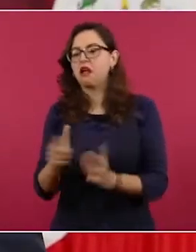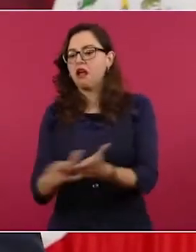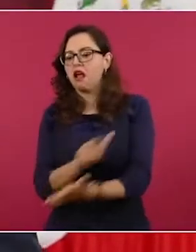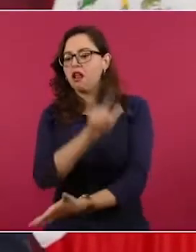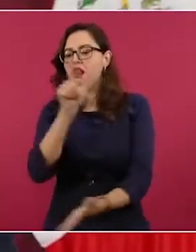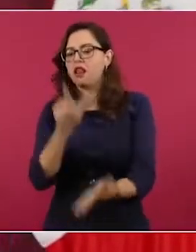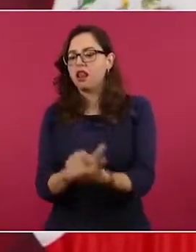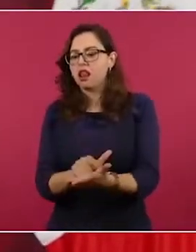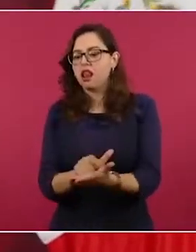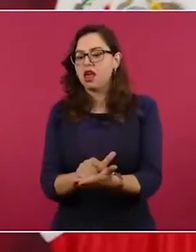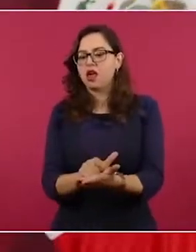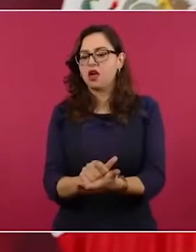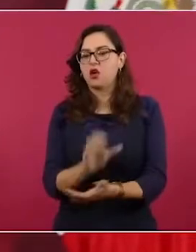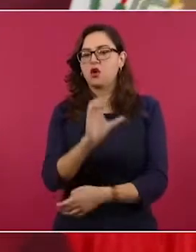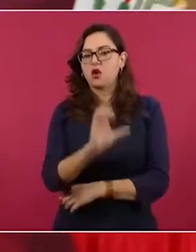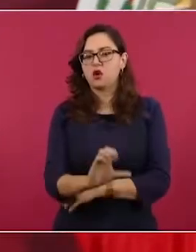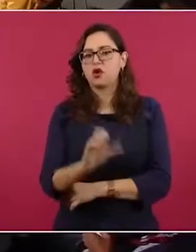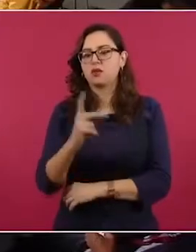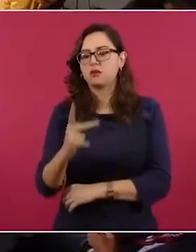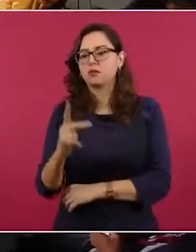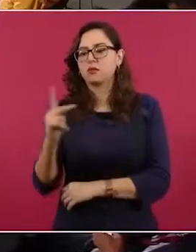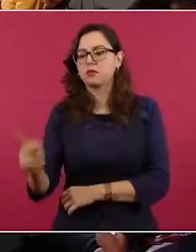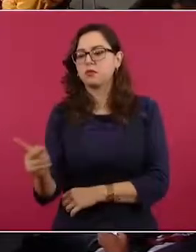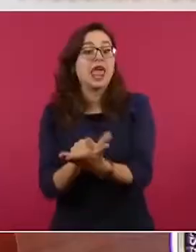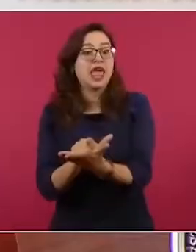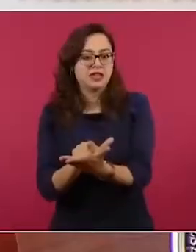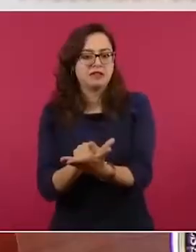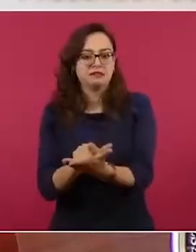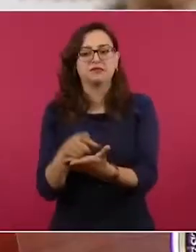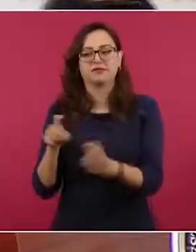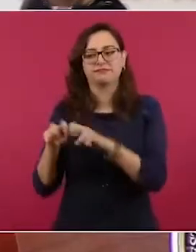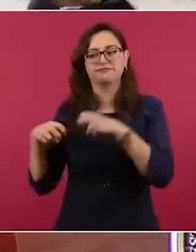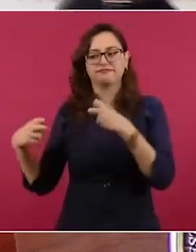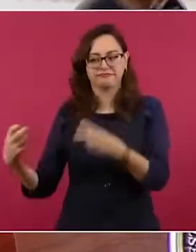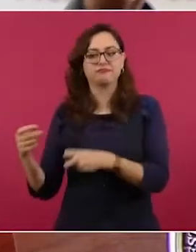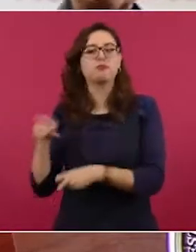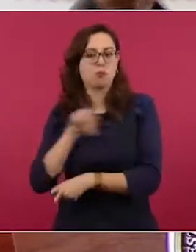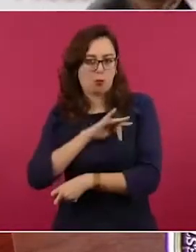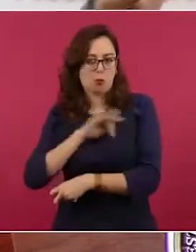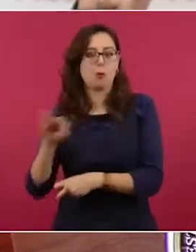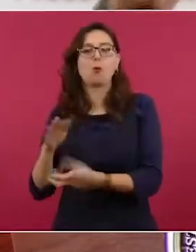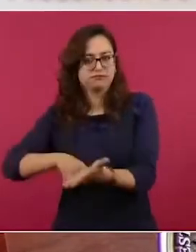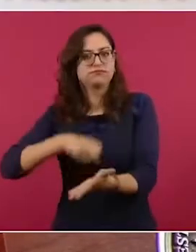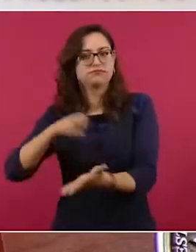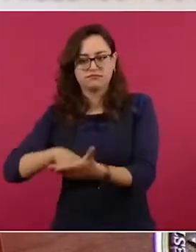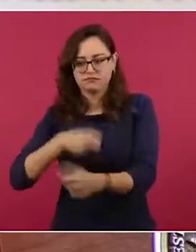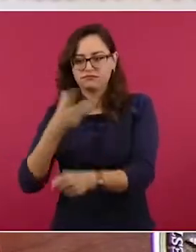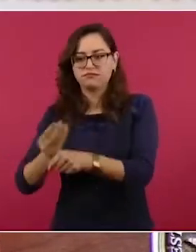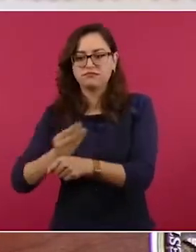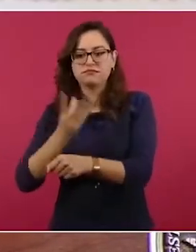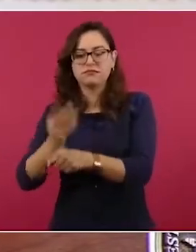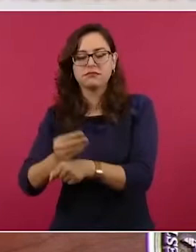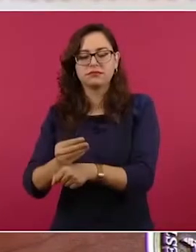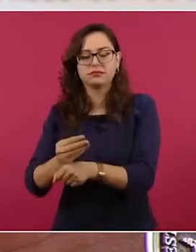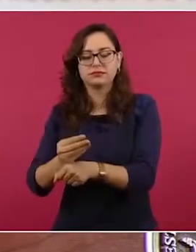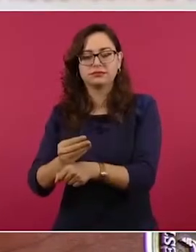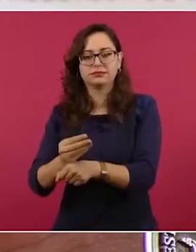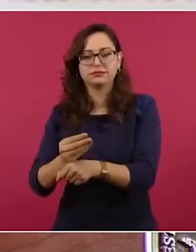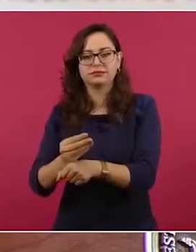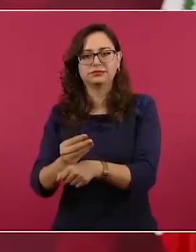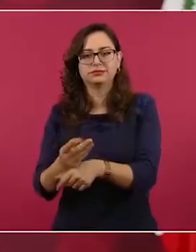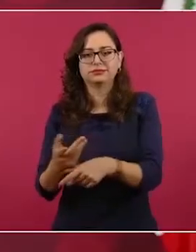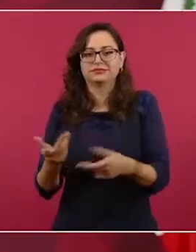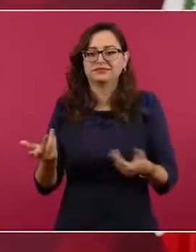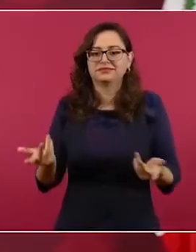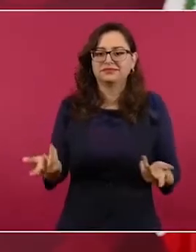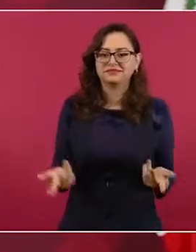del Código de Procedimientos Penales que es similar a lo que establece la Constitución,